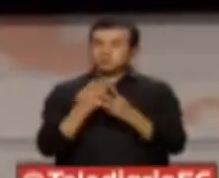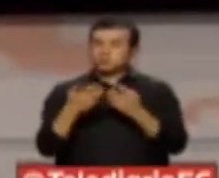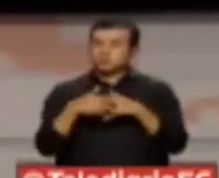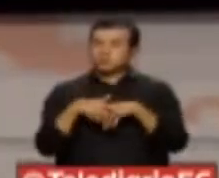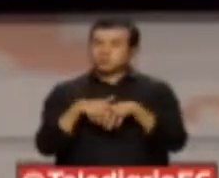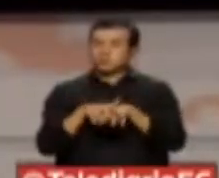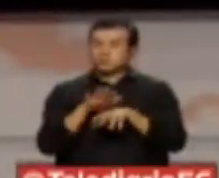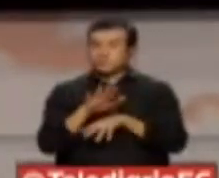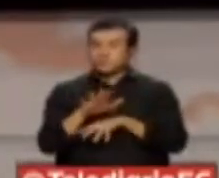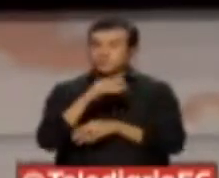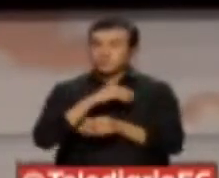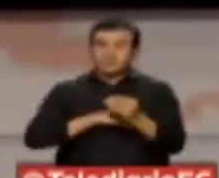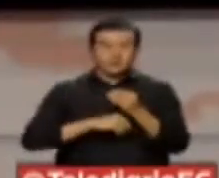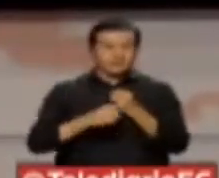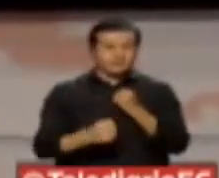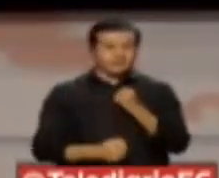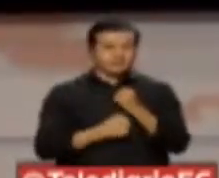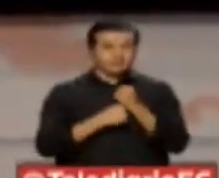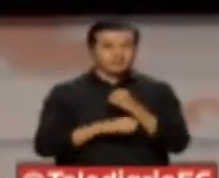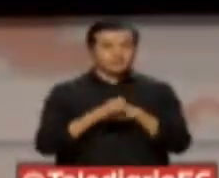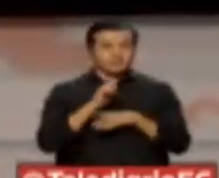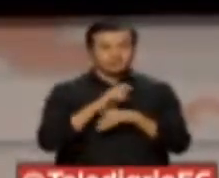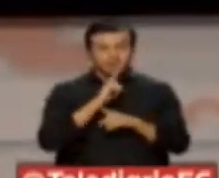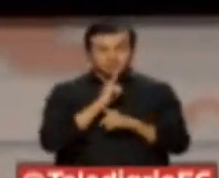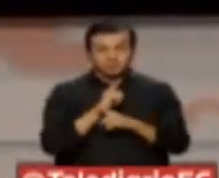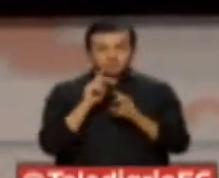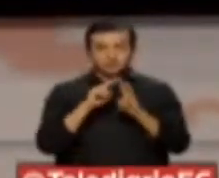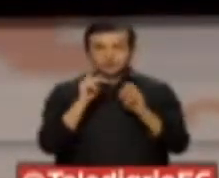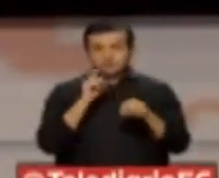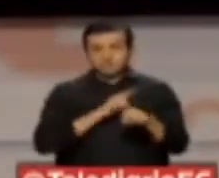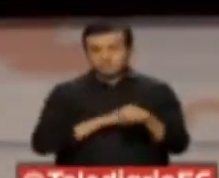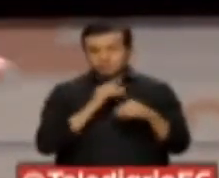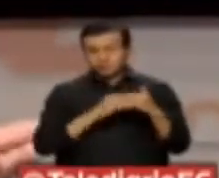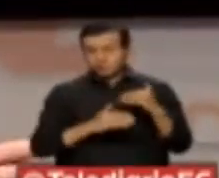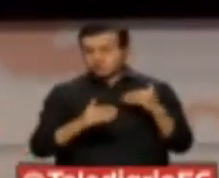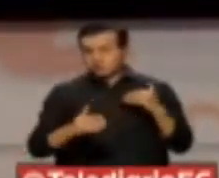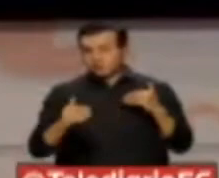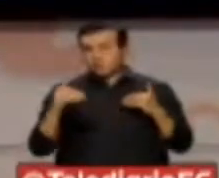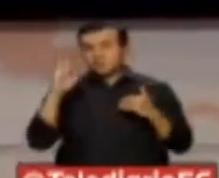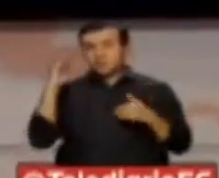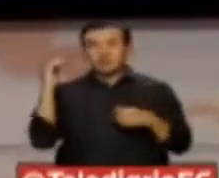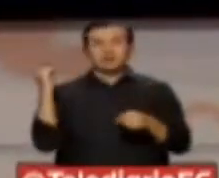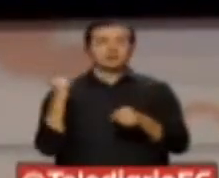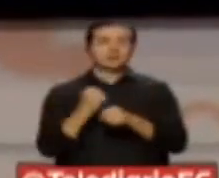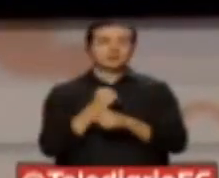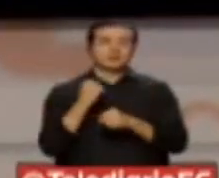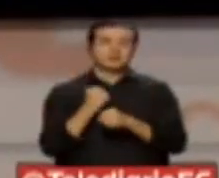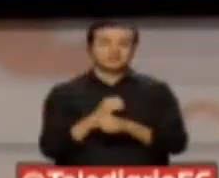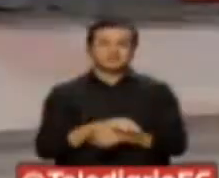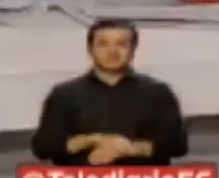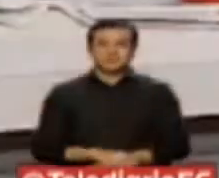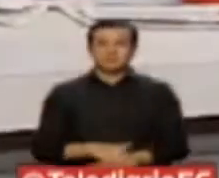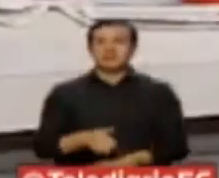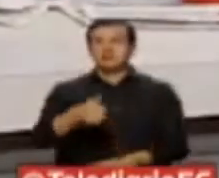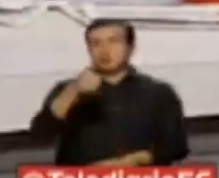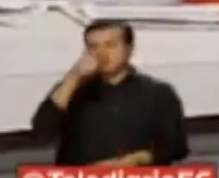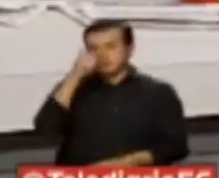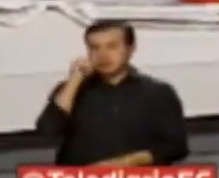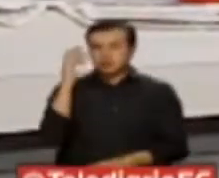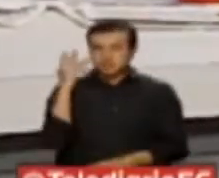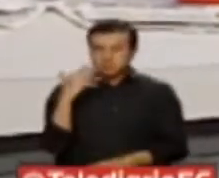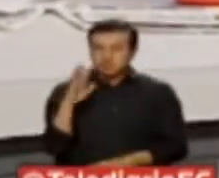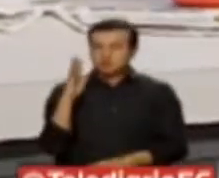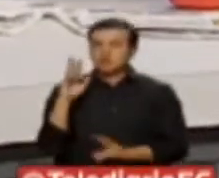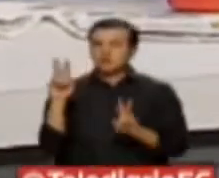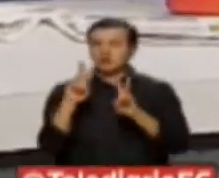y lograr inversiones que favorezcan al país en el largo plazo y que sean generadores ayer también en el